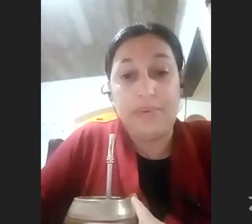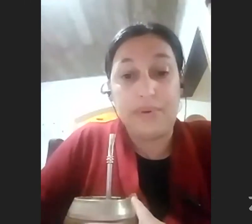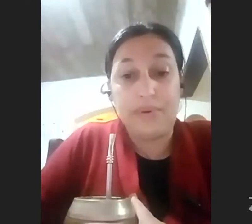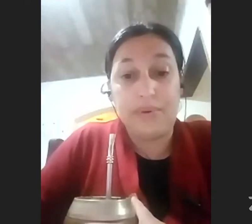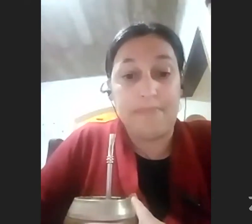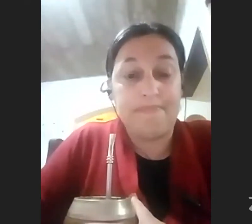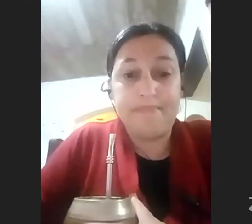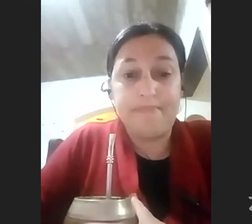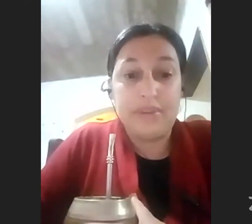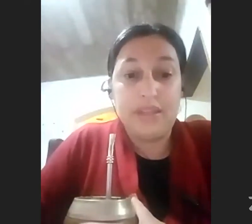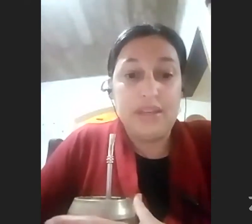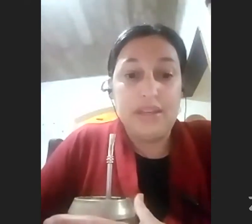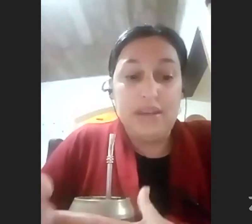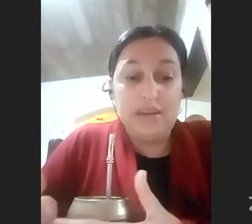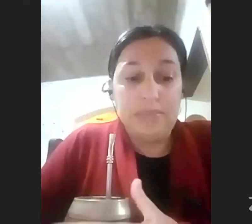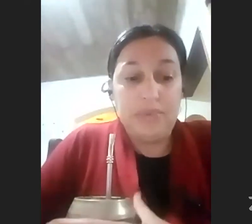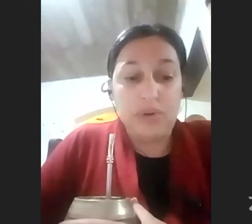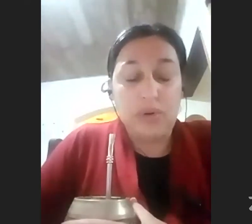servicio es